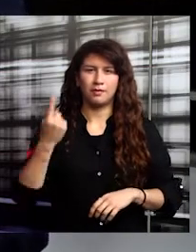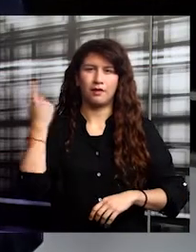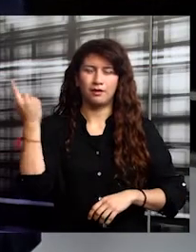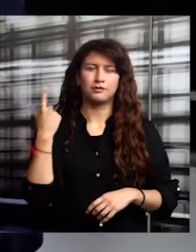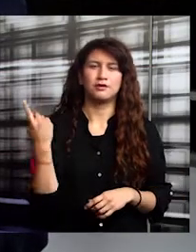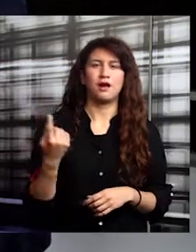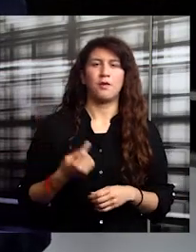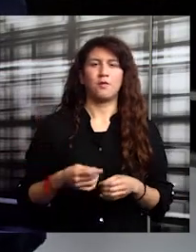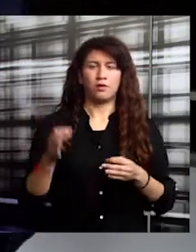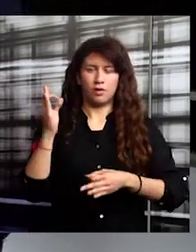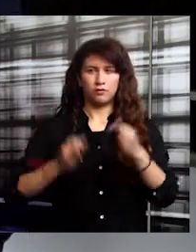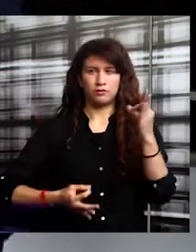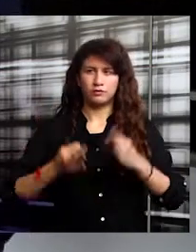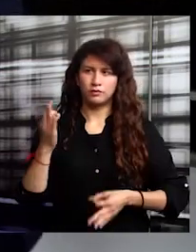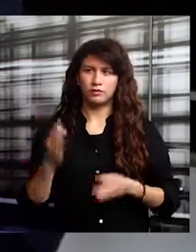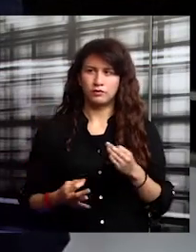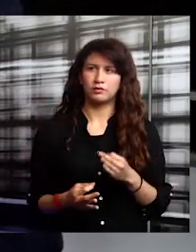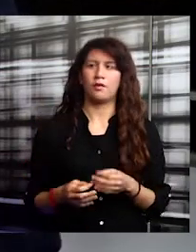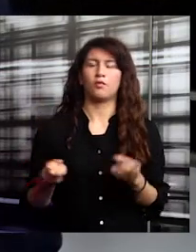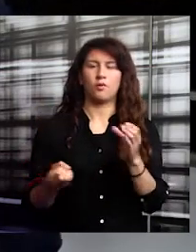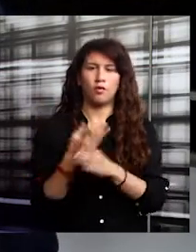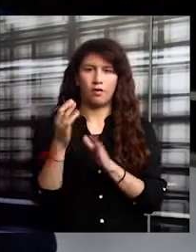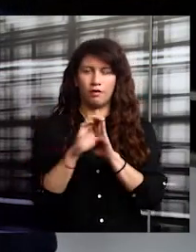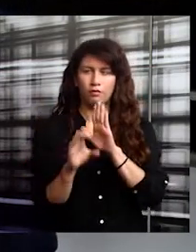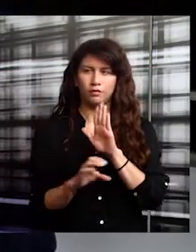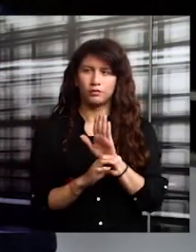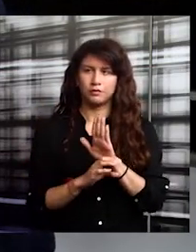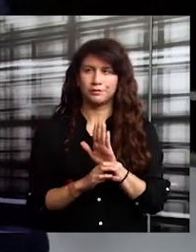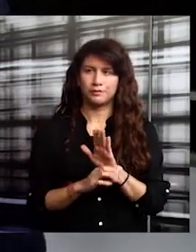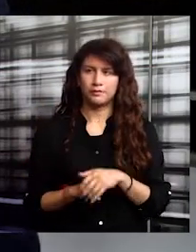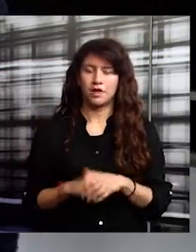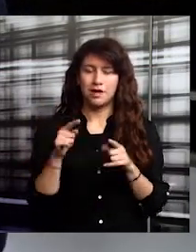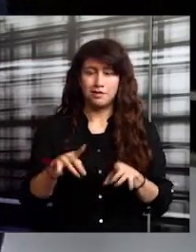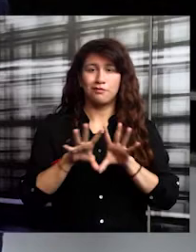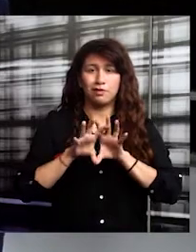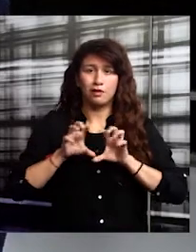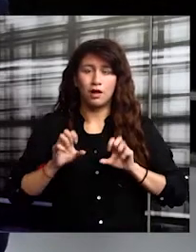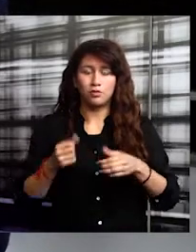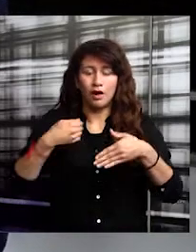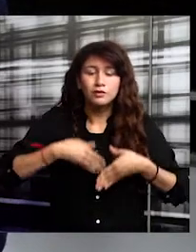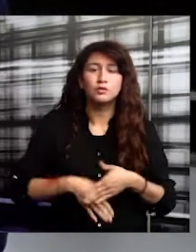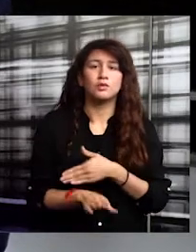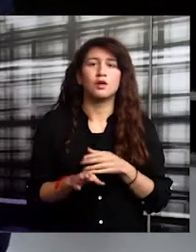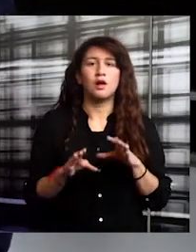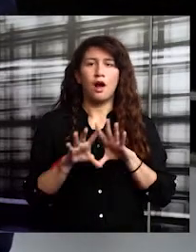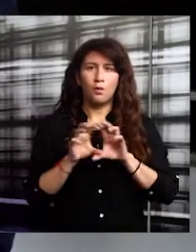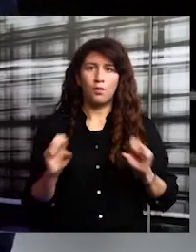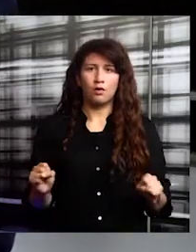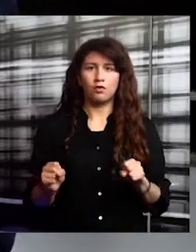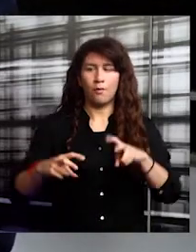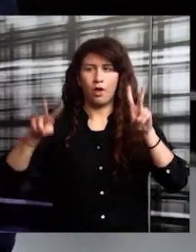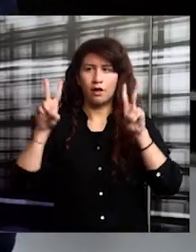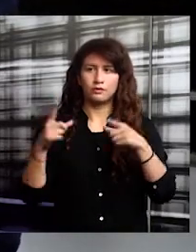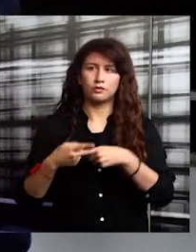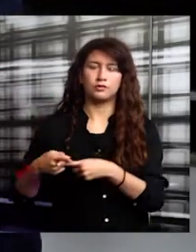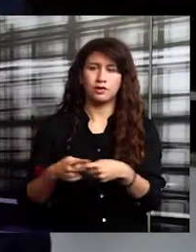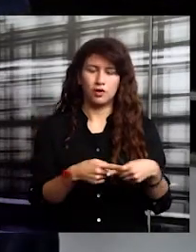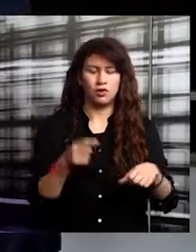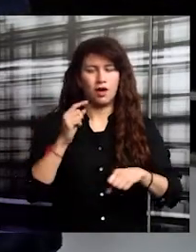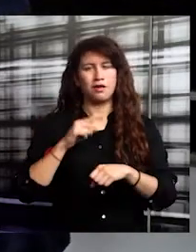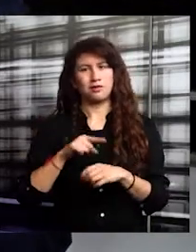por la justicia y por una nueva constitución. Y así nació el Acuerdo por la Paz Social y la nueva constitución en horas